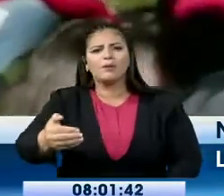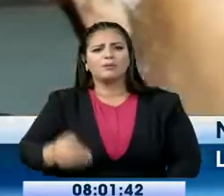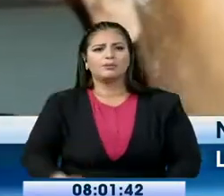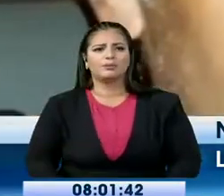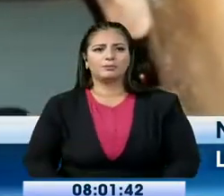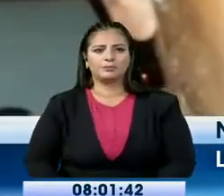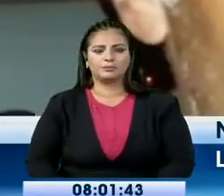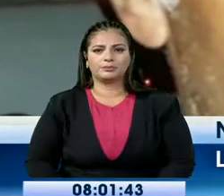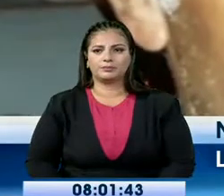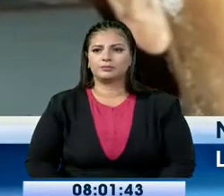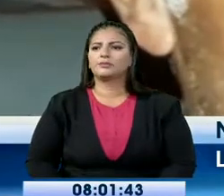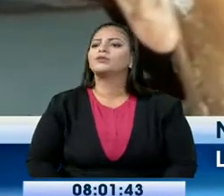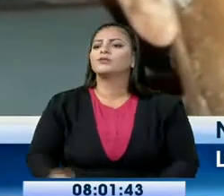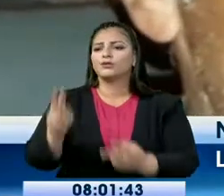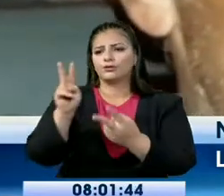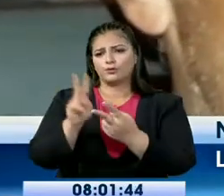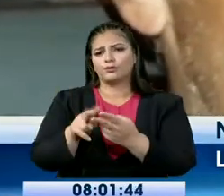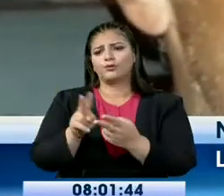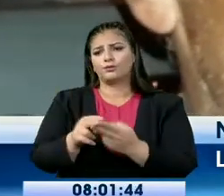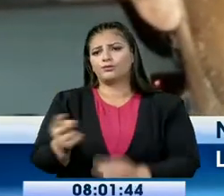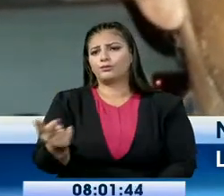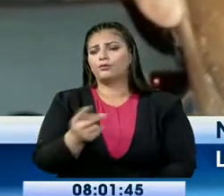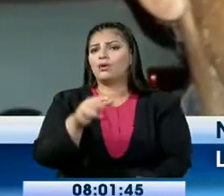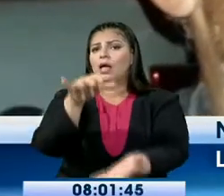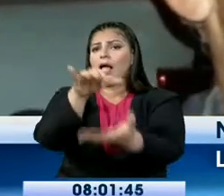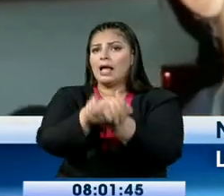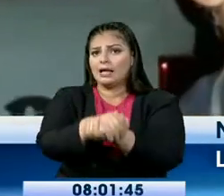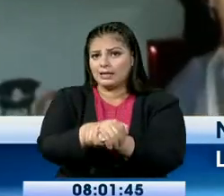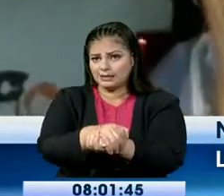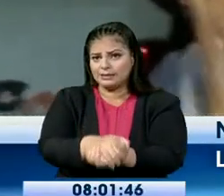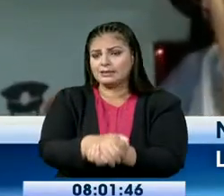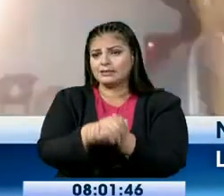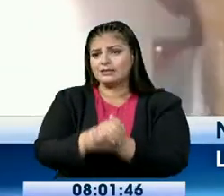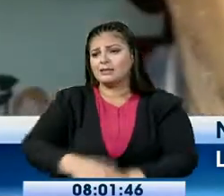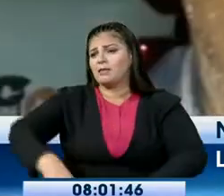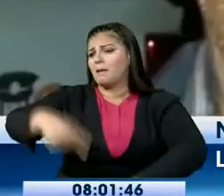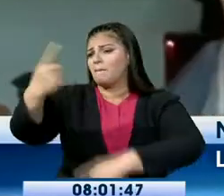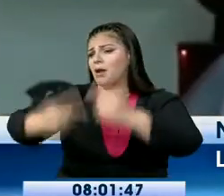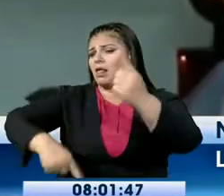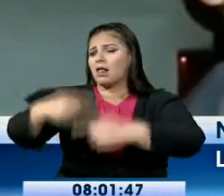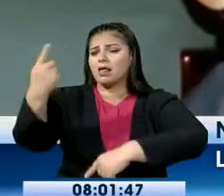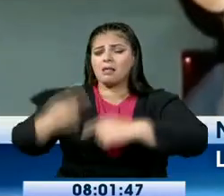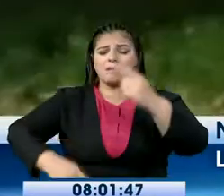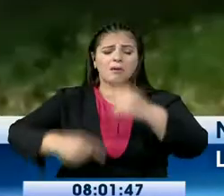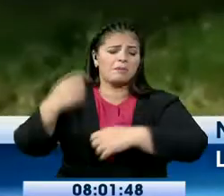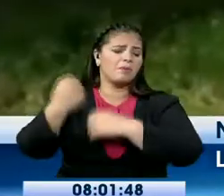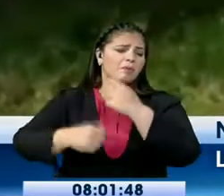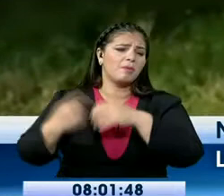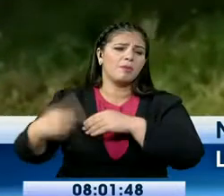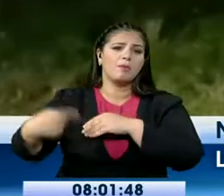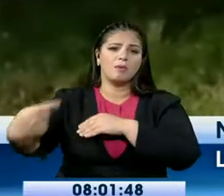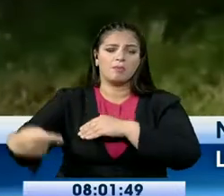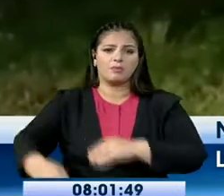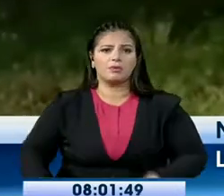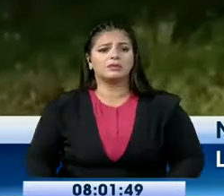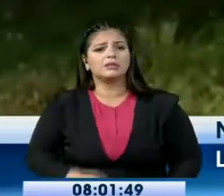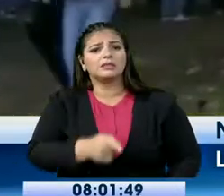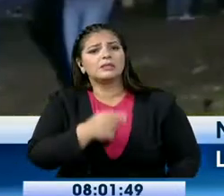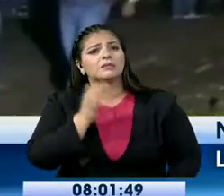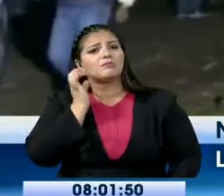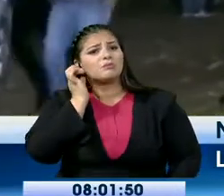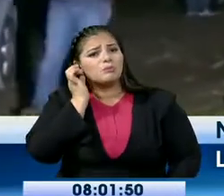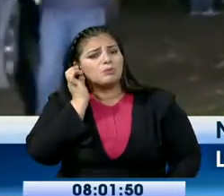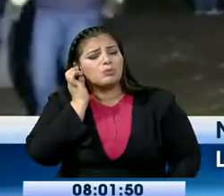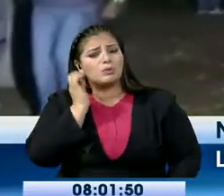constantes. Fue y es una persona muy especial para mí, porque yo le quería mucho. La policía especializada en estos